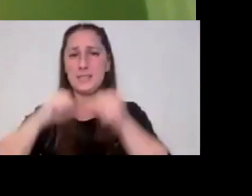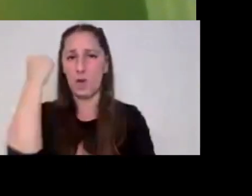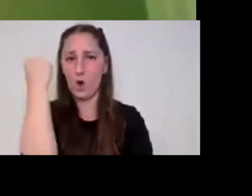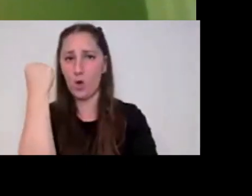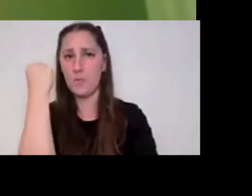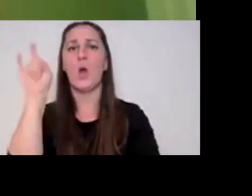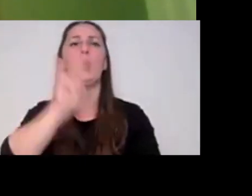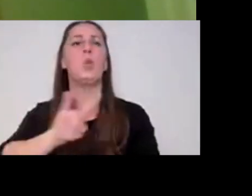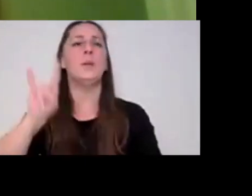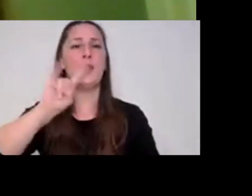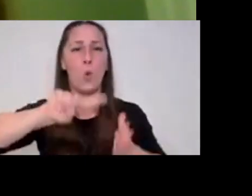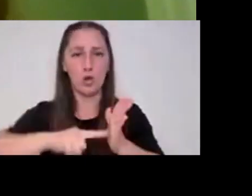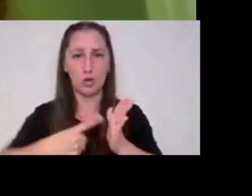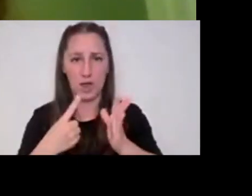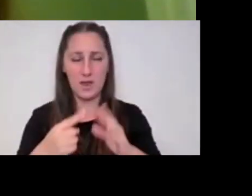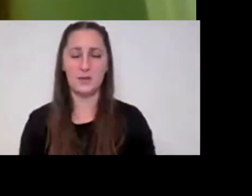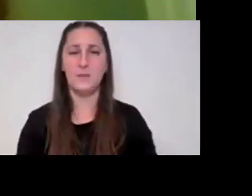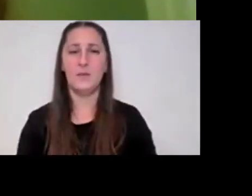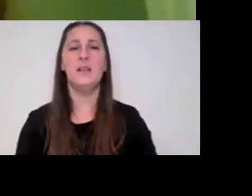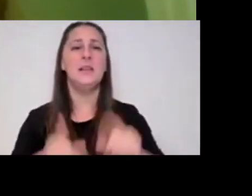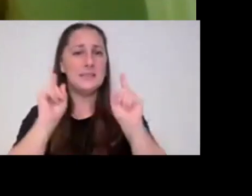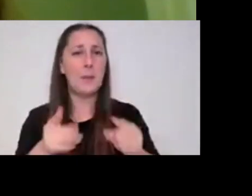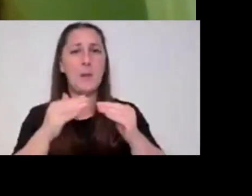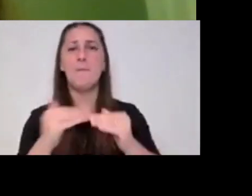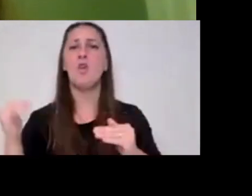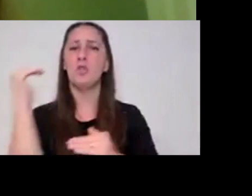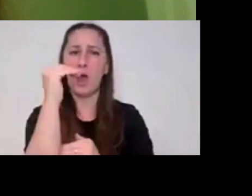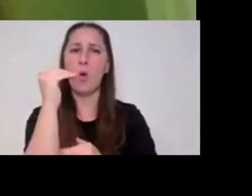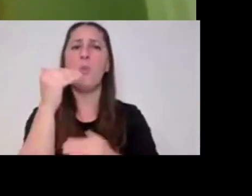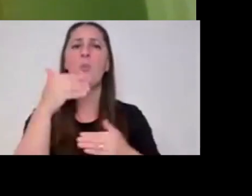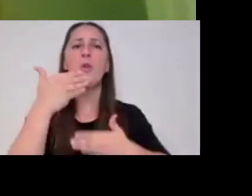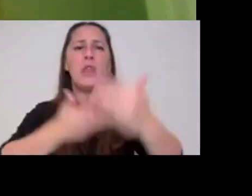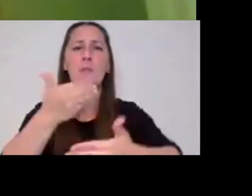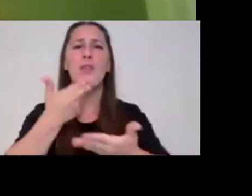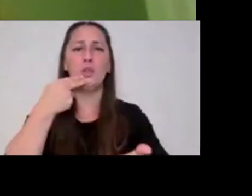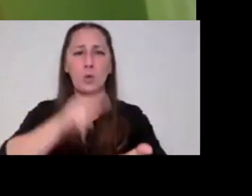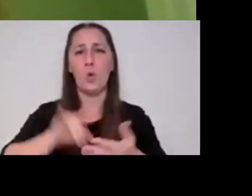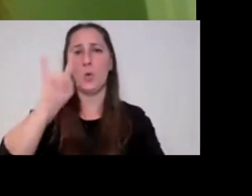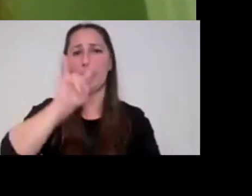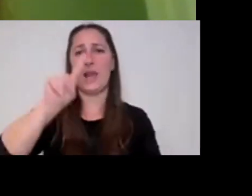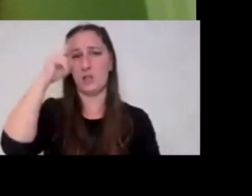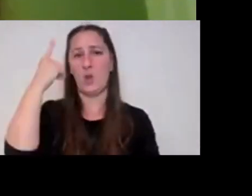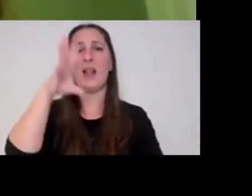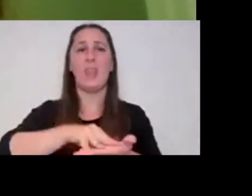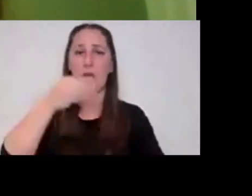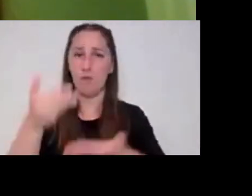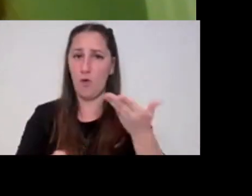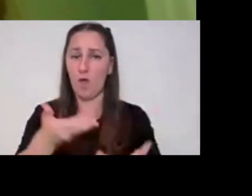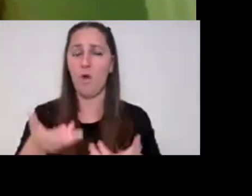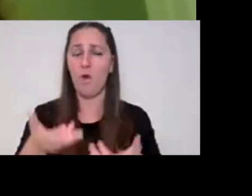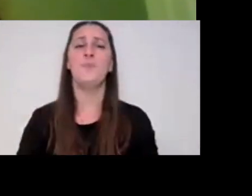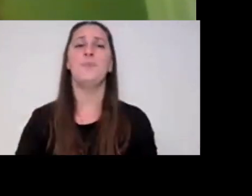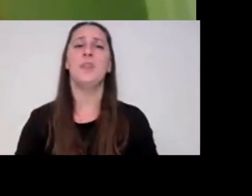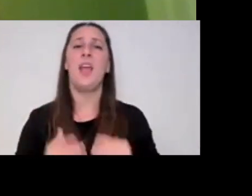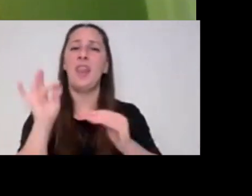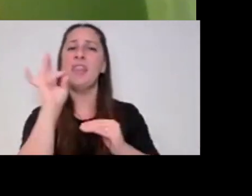Universidad de Buenos Aires. También tiene un posgrado en procedimiento tributario por la Universidad Nacional de Tierra del Fuego, diplomatura